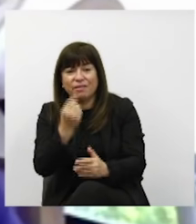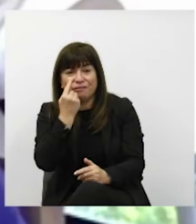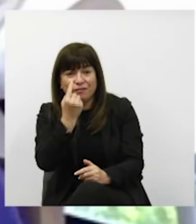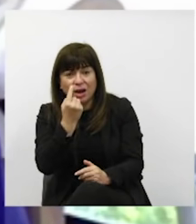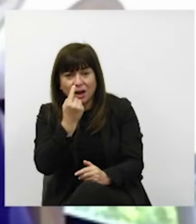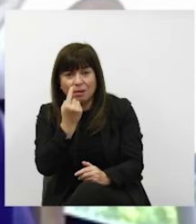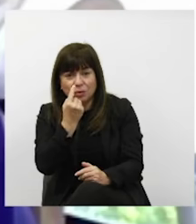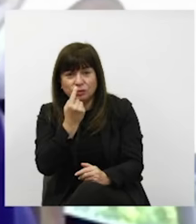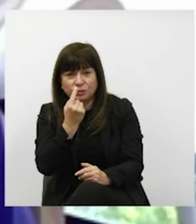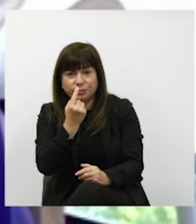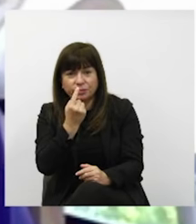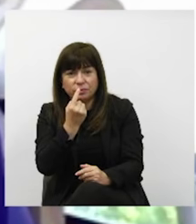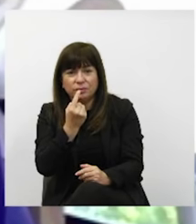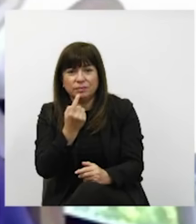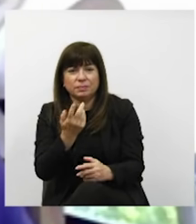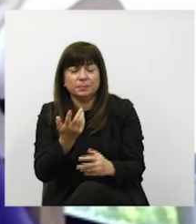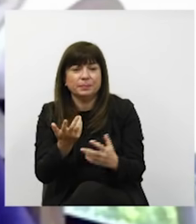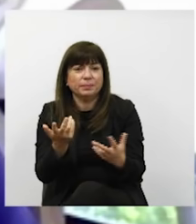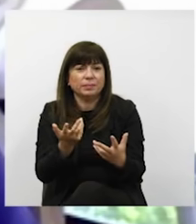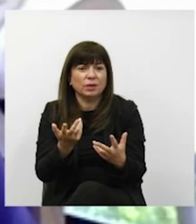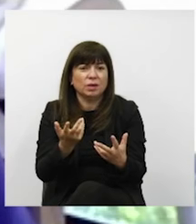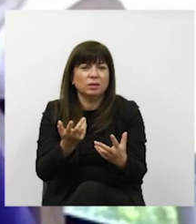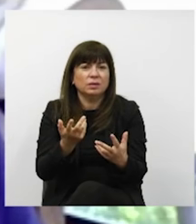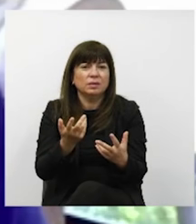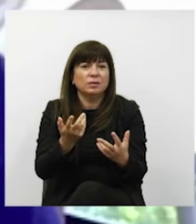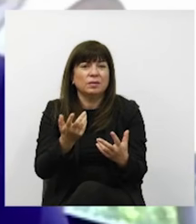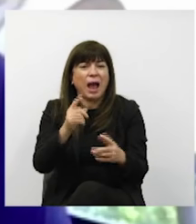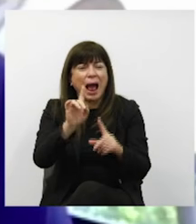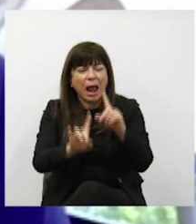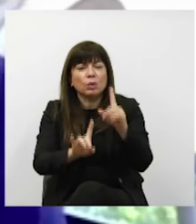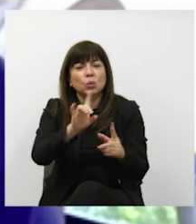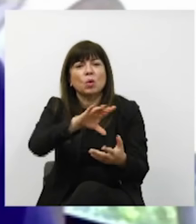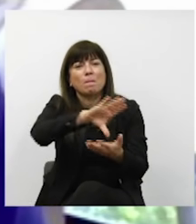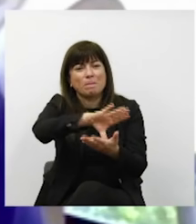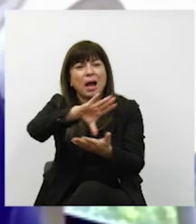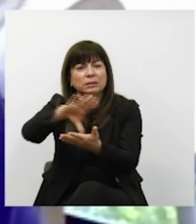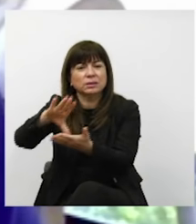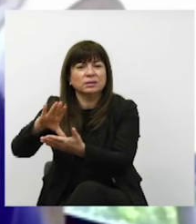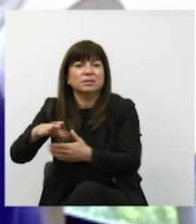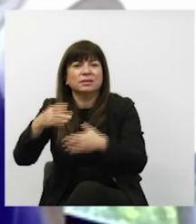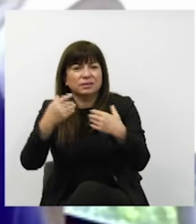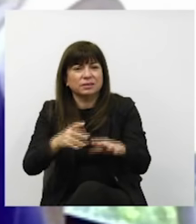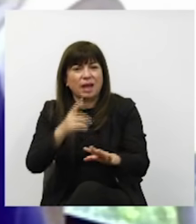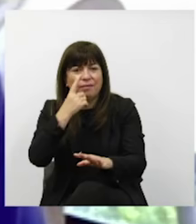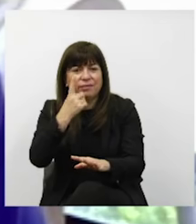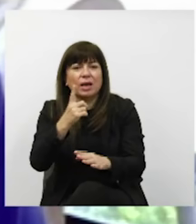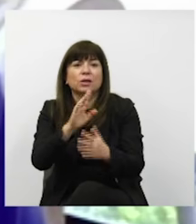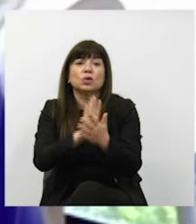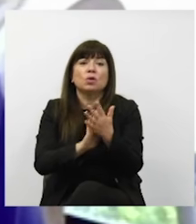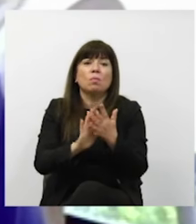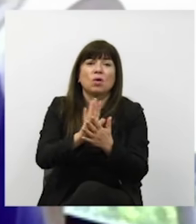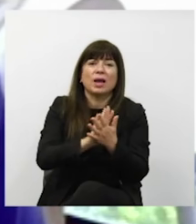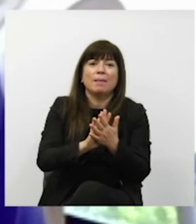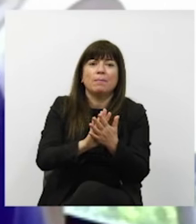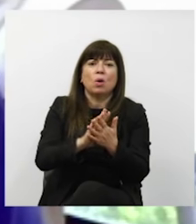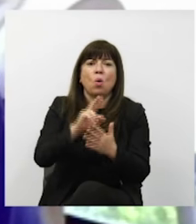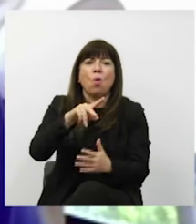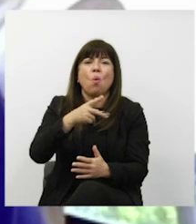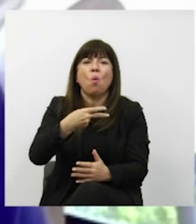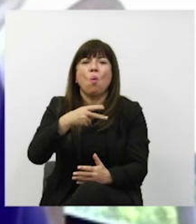Veremos qué es lo que pasa. No hay duda que en algunos países, y lo estamos viendo, como por ejemplo en el caso de